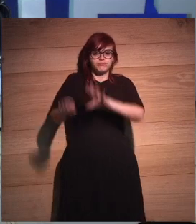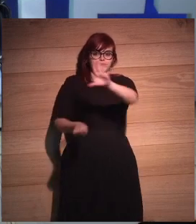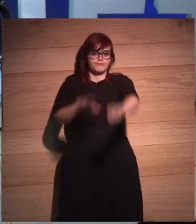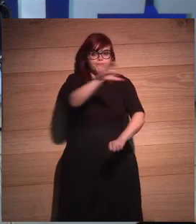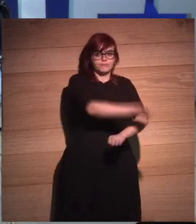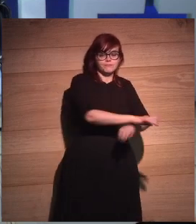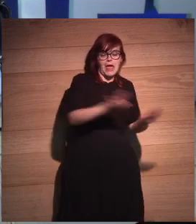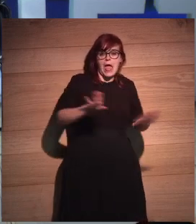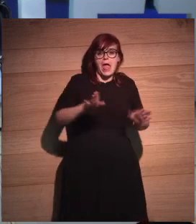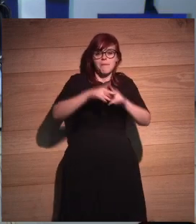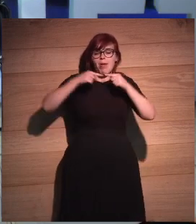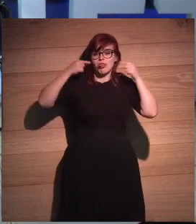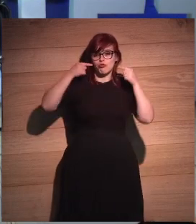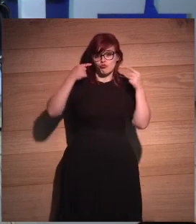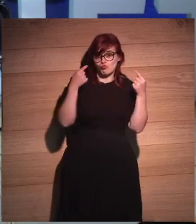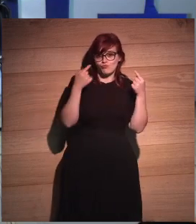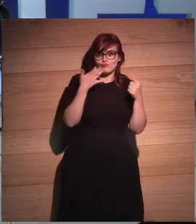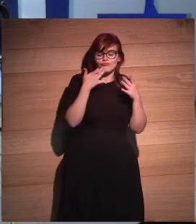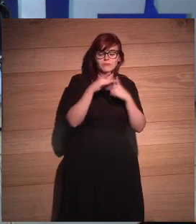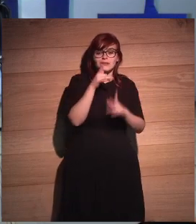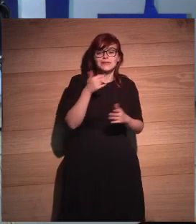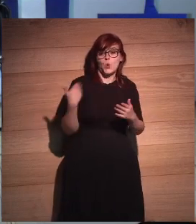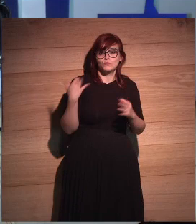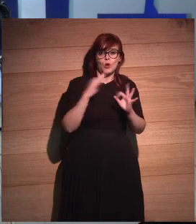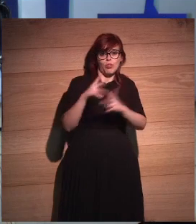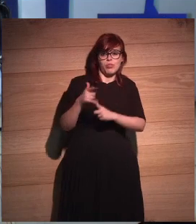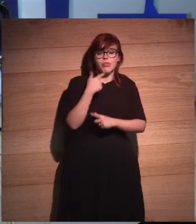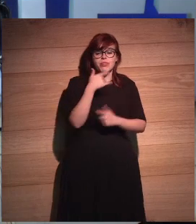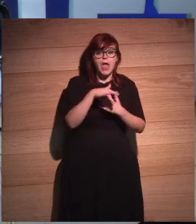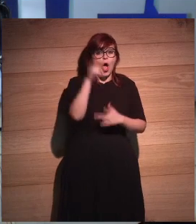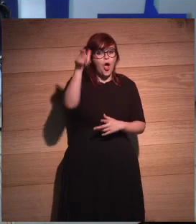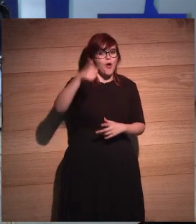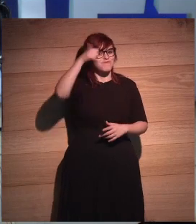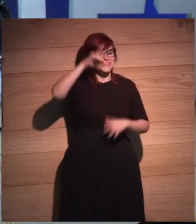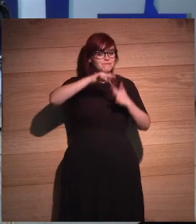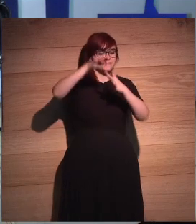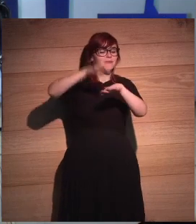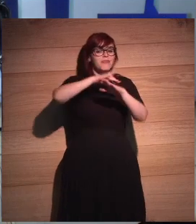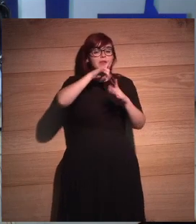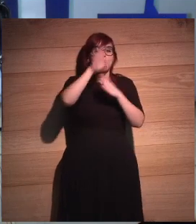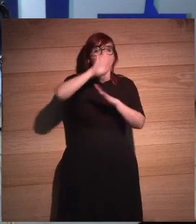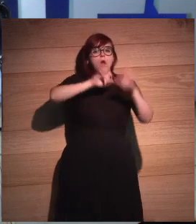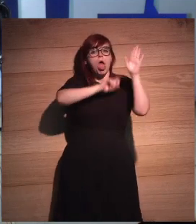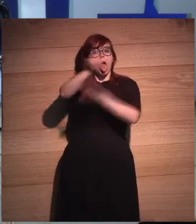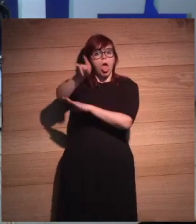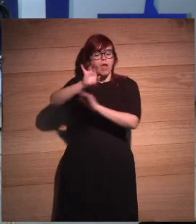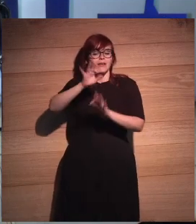Hablábamos antes de que Amazon salía estos días, ¿no? La noticia de que este hombre iba a mandar una nave a la Luna, no sé qué, pero colateralmente salía una